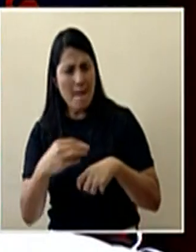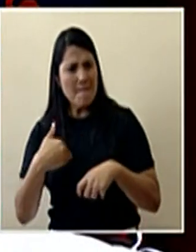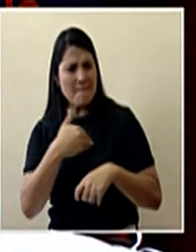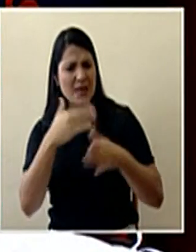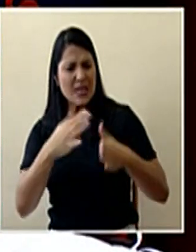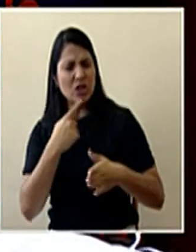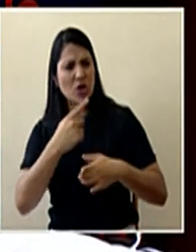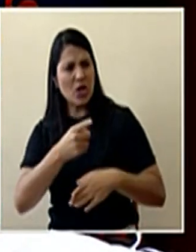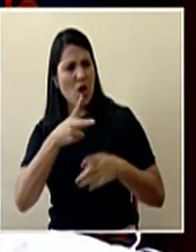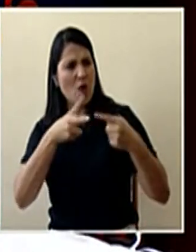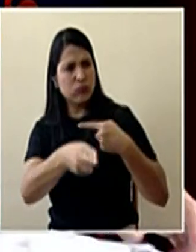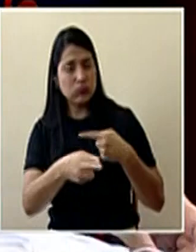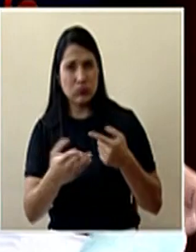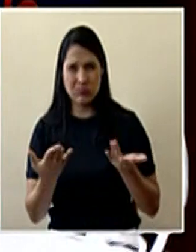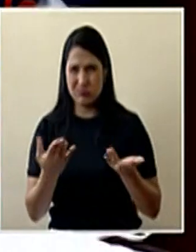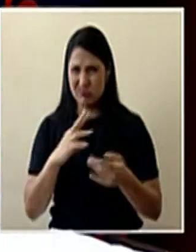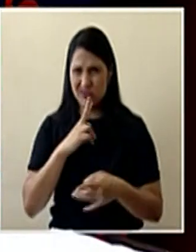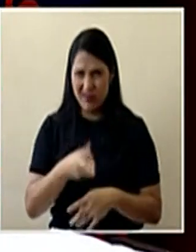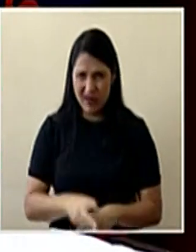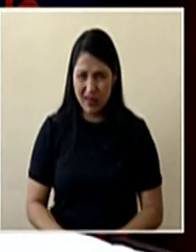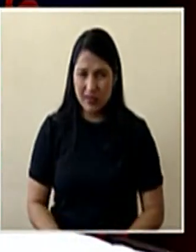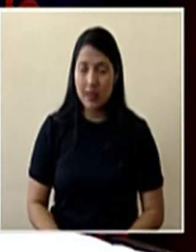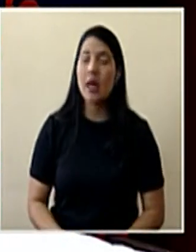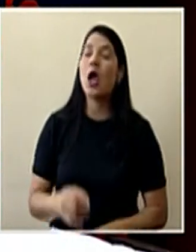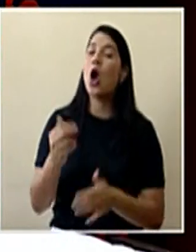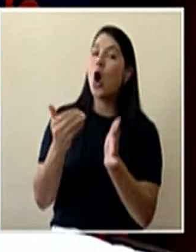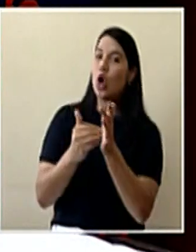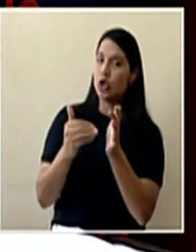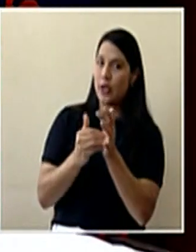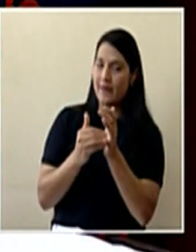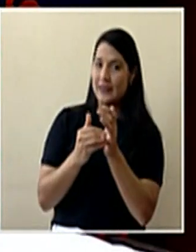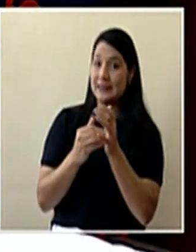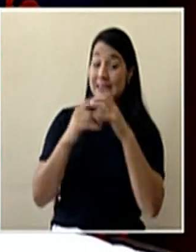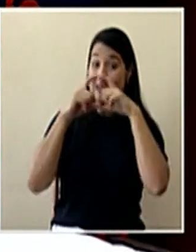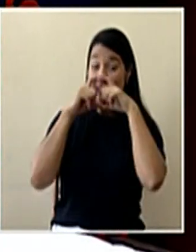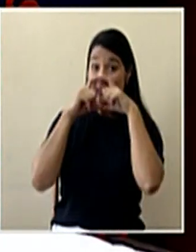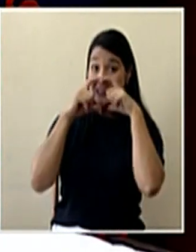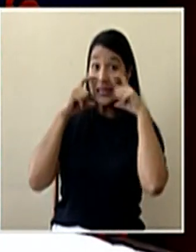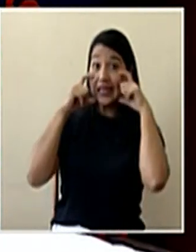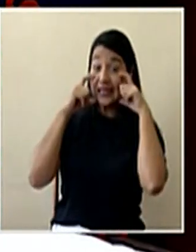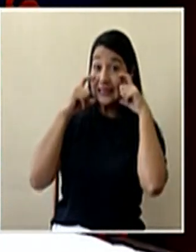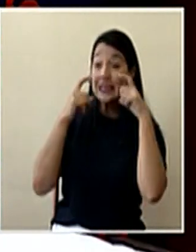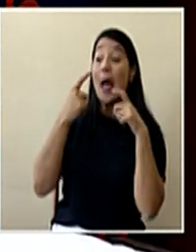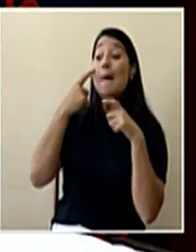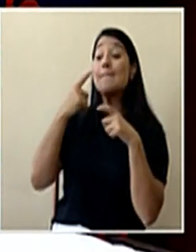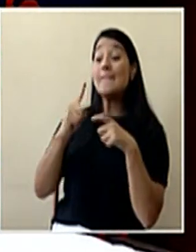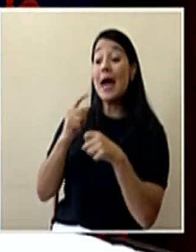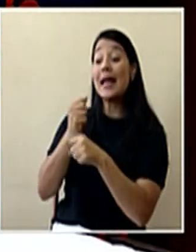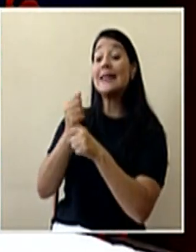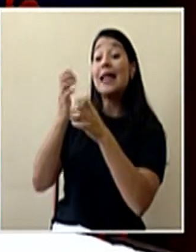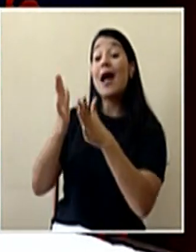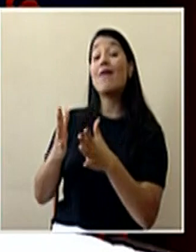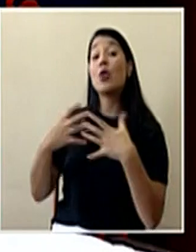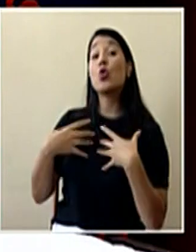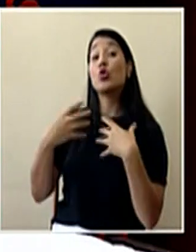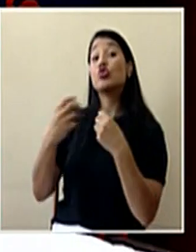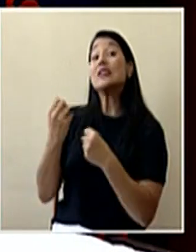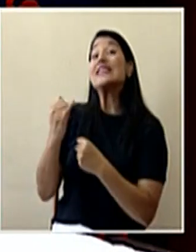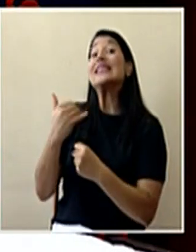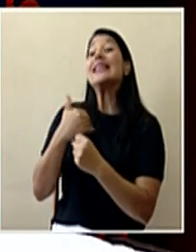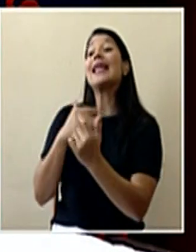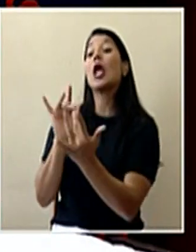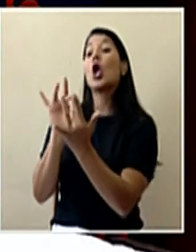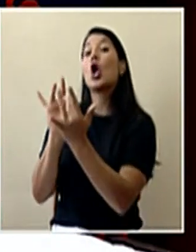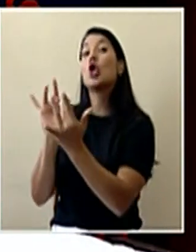despedir. Ok, recalcar otra vez. La mascarilla quirúrgica está indicada para personal de salud que está en contacto